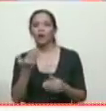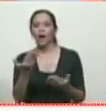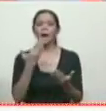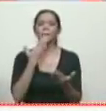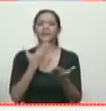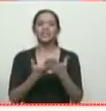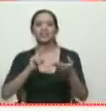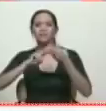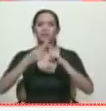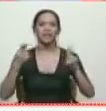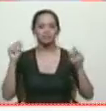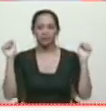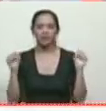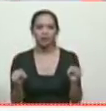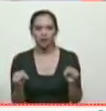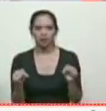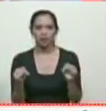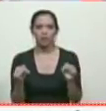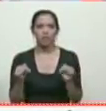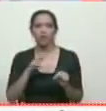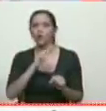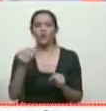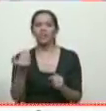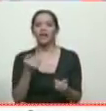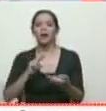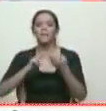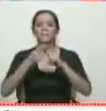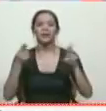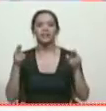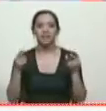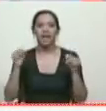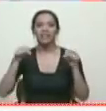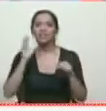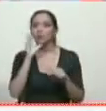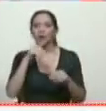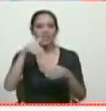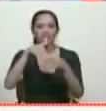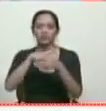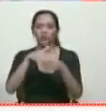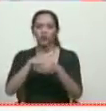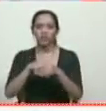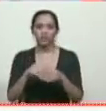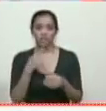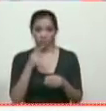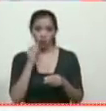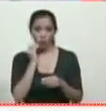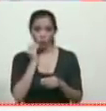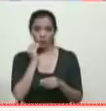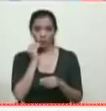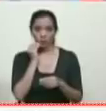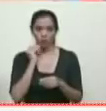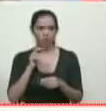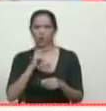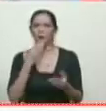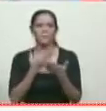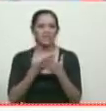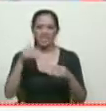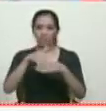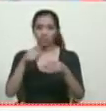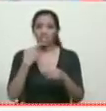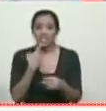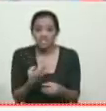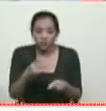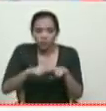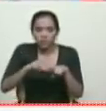acá. No vengas a pedir paz para acá, aquí no hay elecciones, le dijo el muchacho. No vengas a pedir elecciones. Le está diciendo el